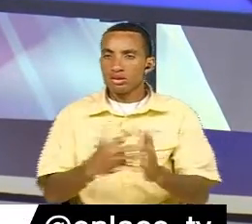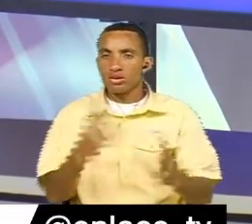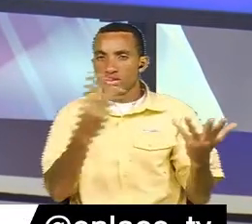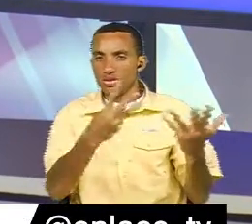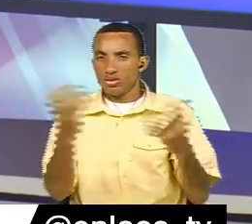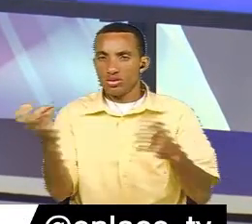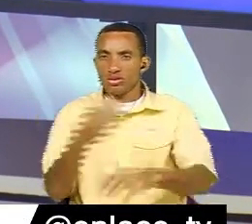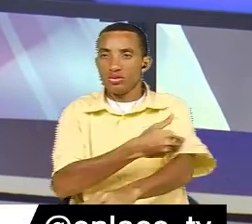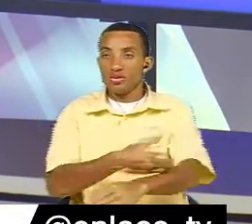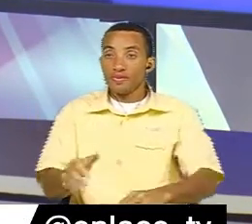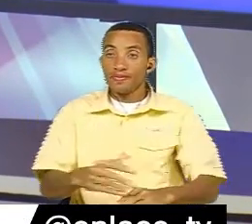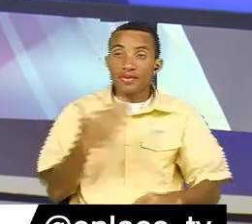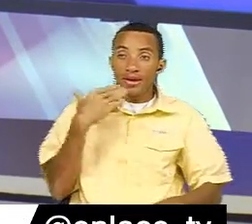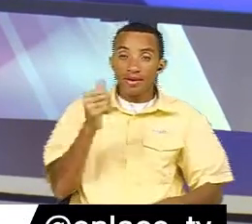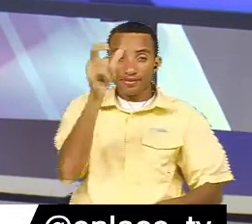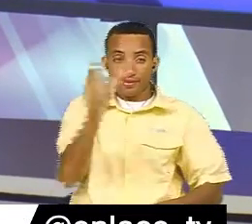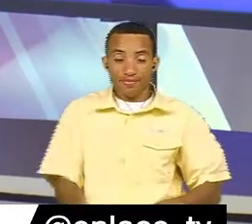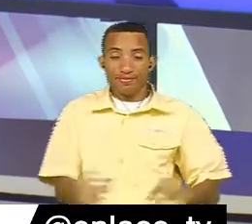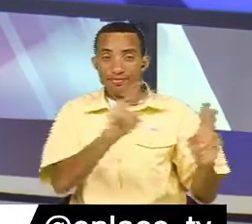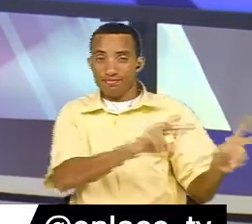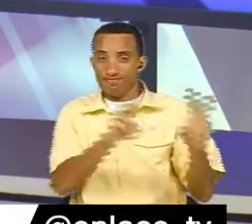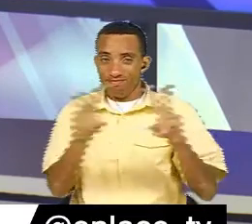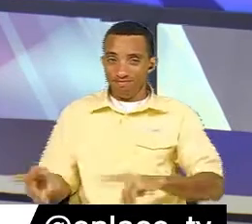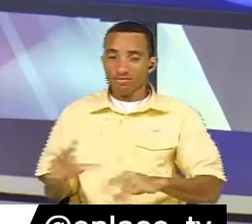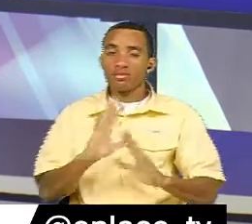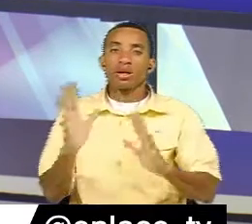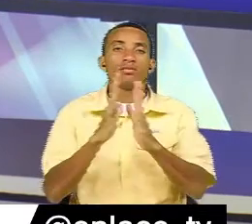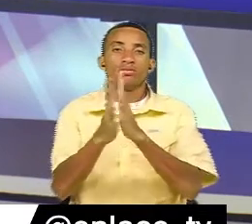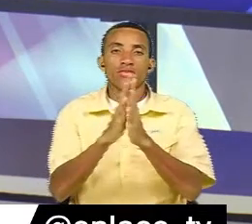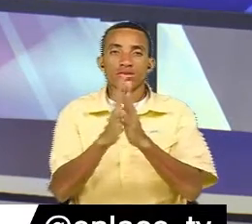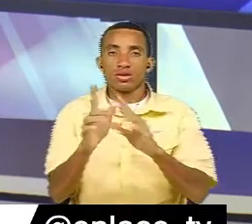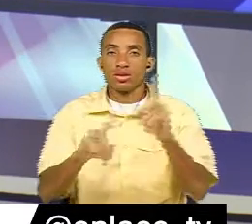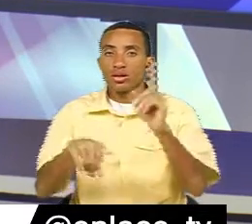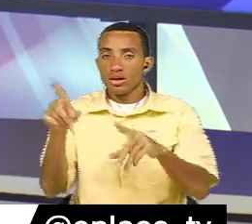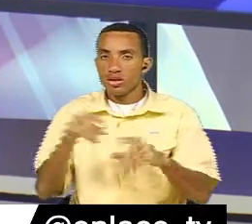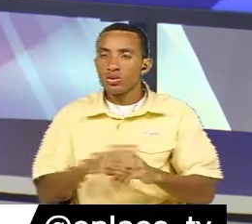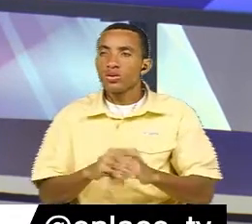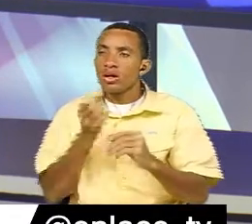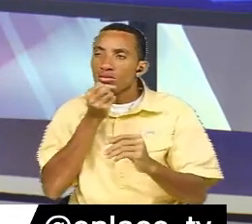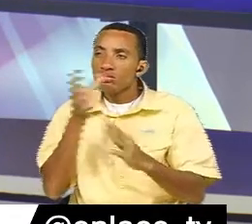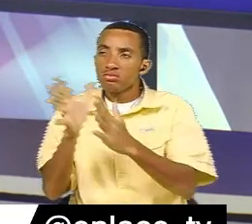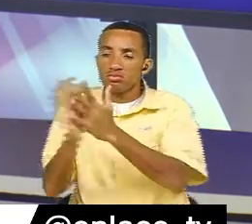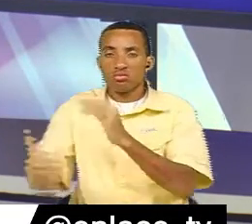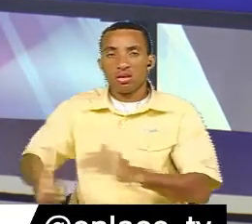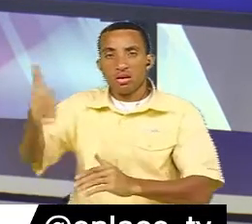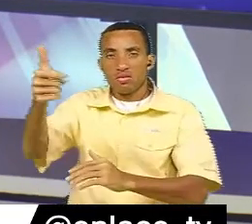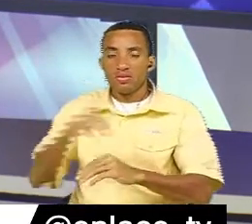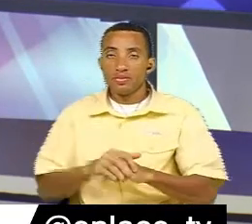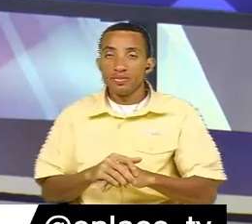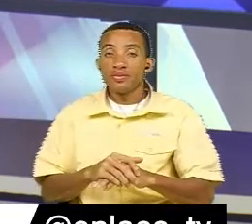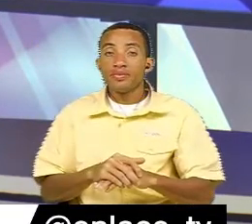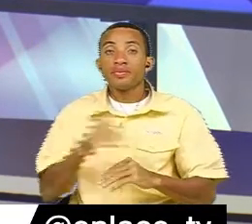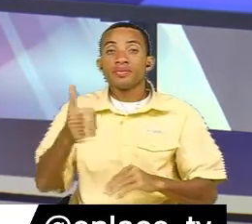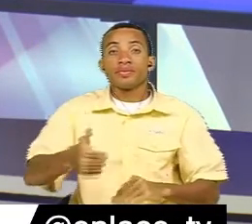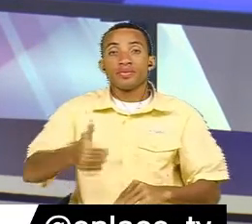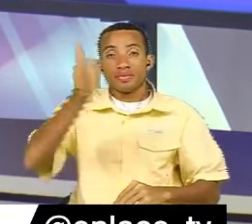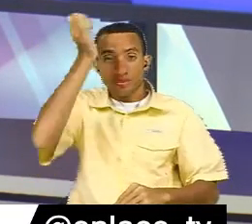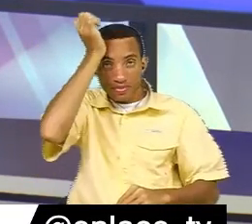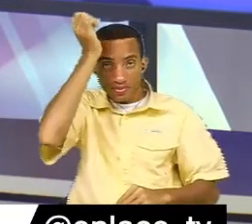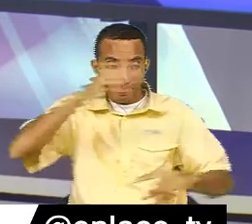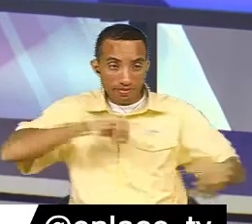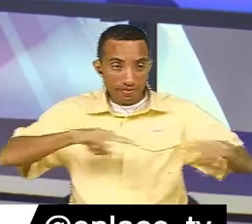La Contralora Oliva Olivella Guarín informó que ya dio traslado a los entes competentes sobre estos hallazgos. Precisamente nuestro director de noticias, Pedro